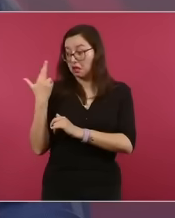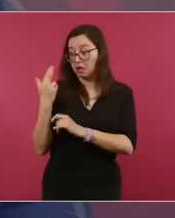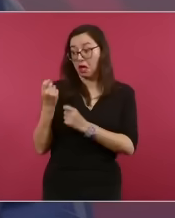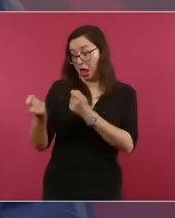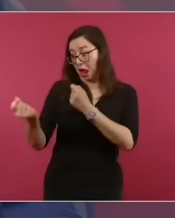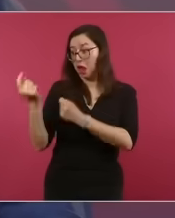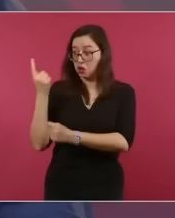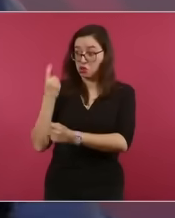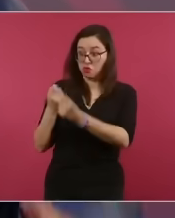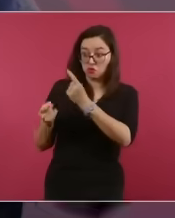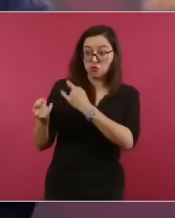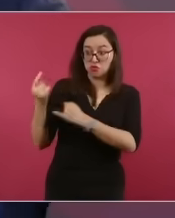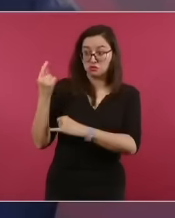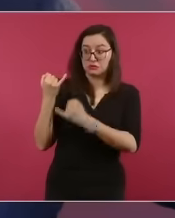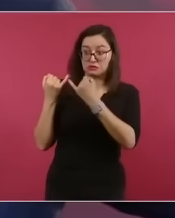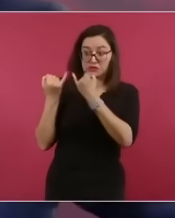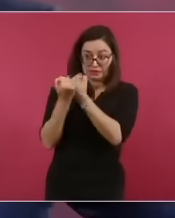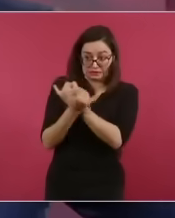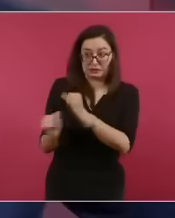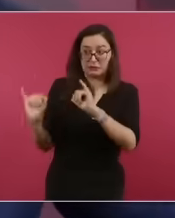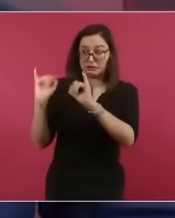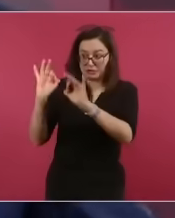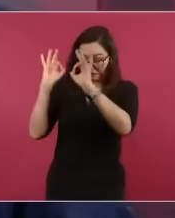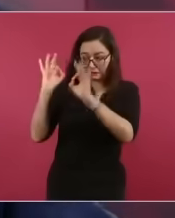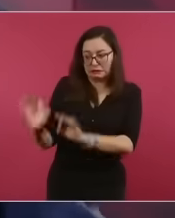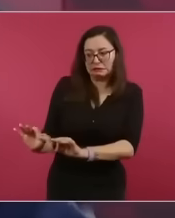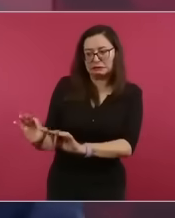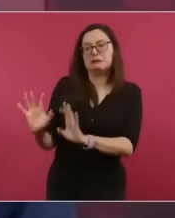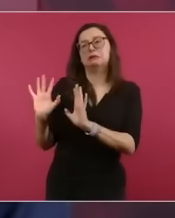y tenemos